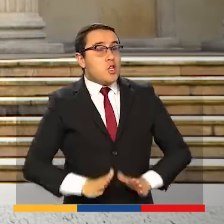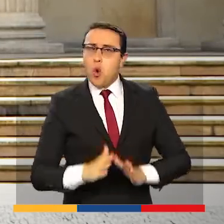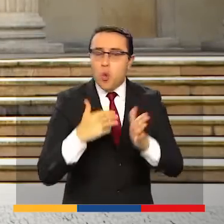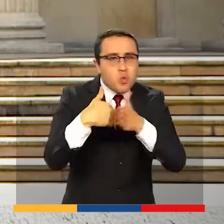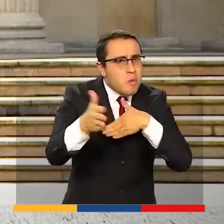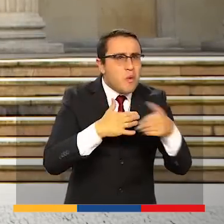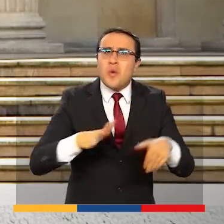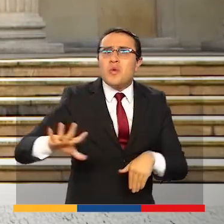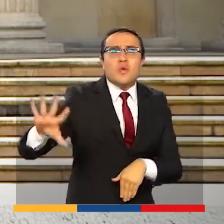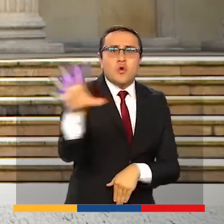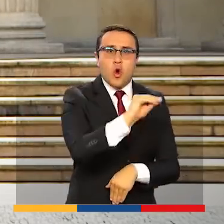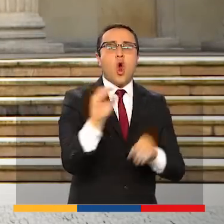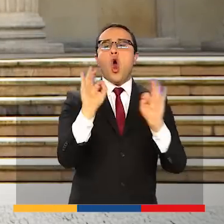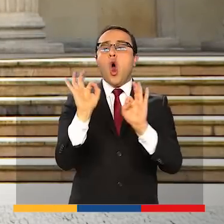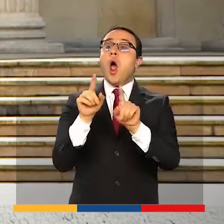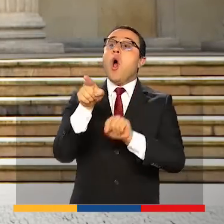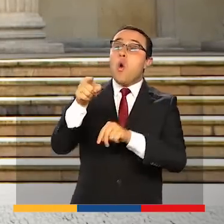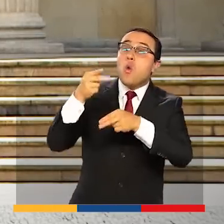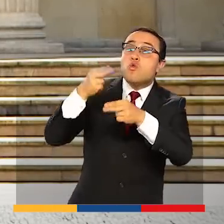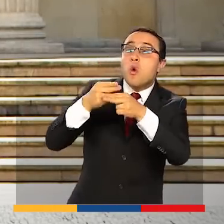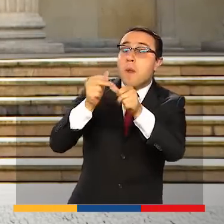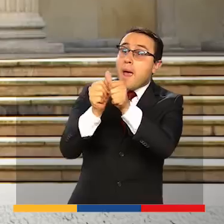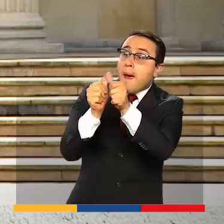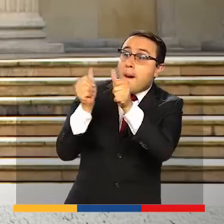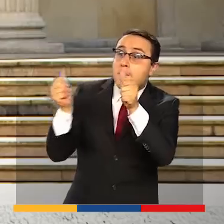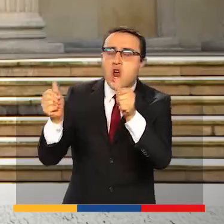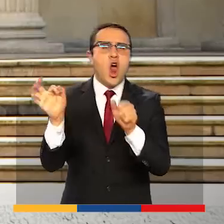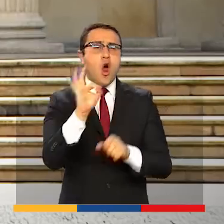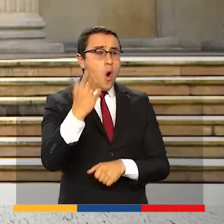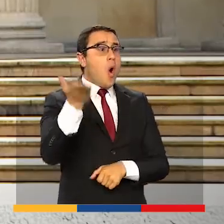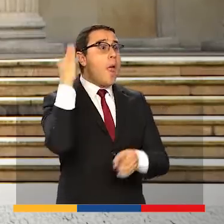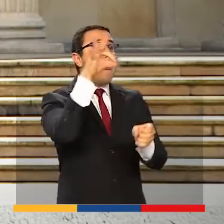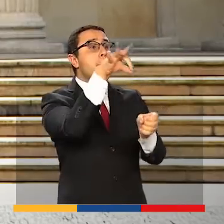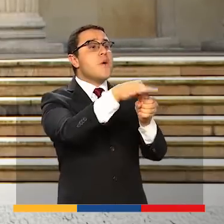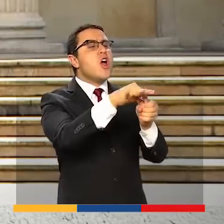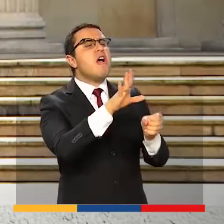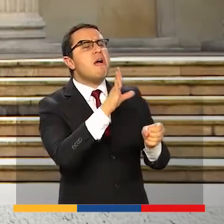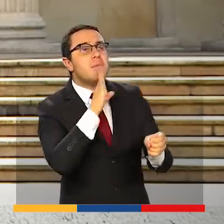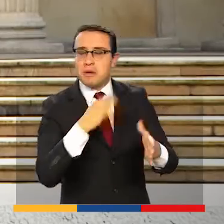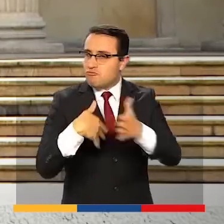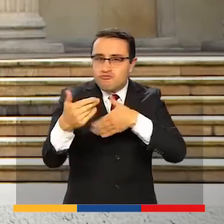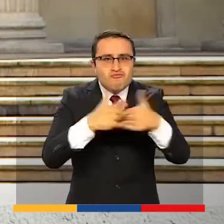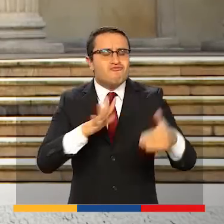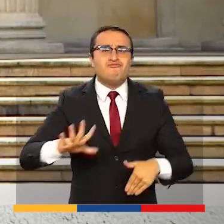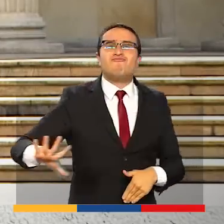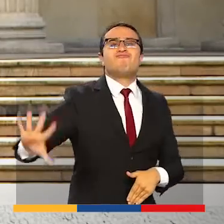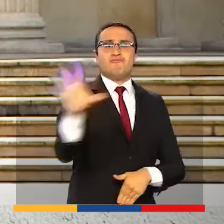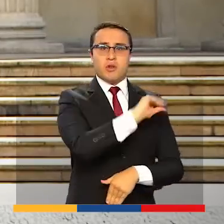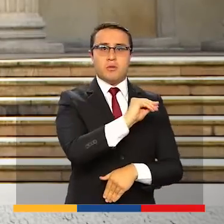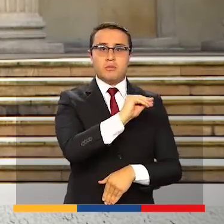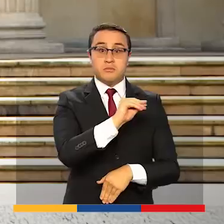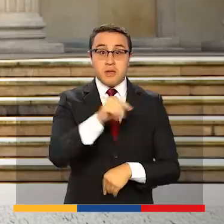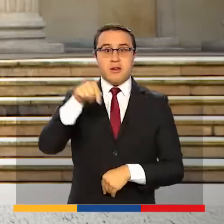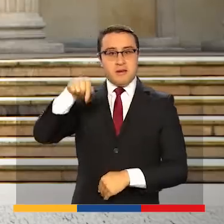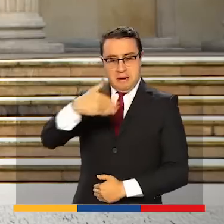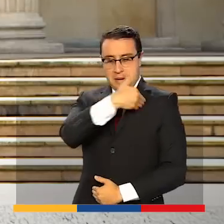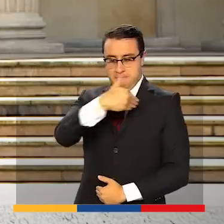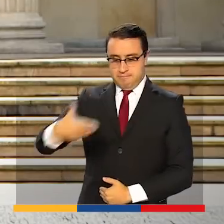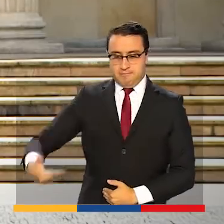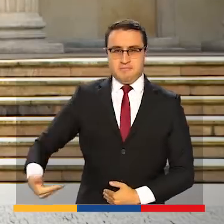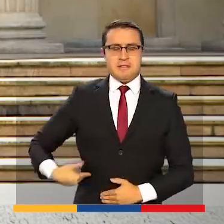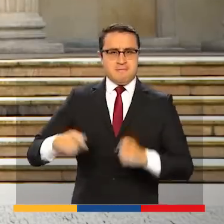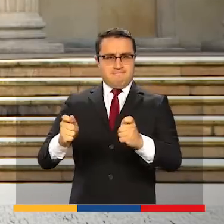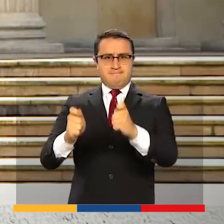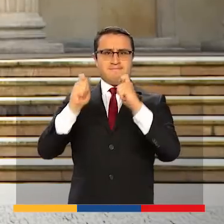nacido, cómo se apelliden o a quién hayan votado. Esta presidencia nació de la voluntad